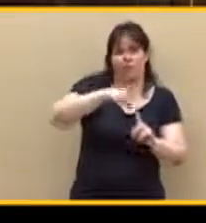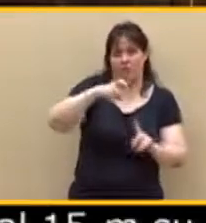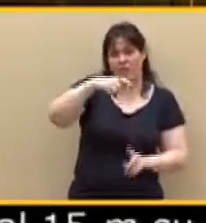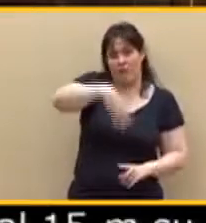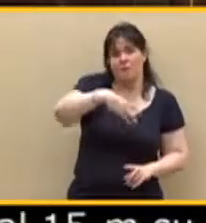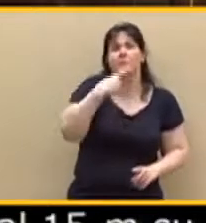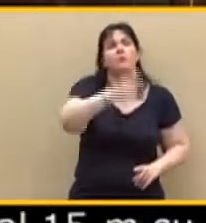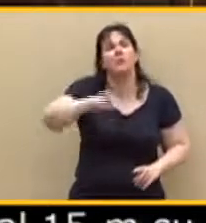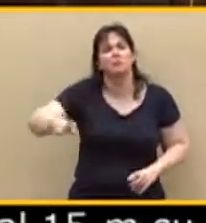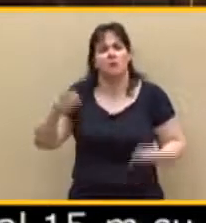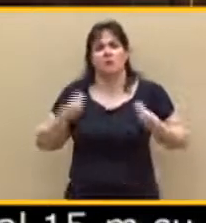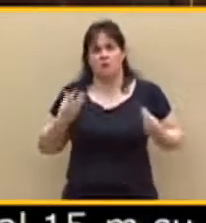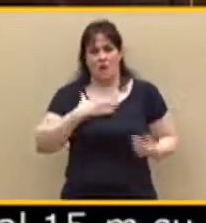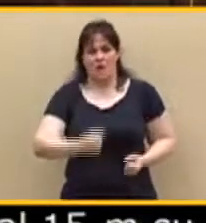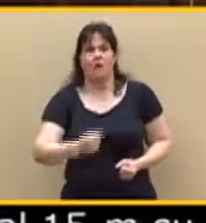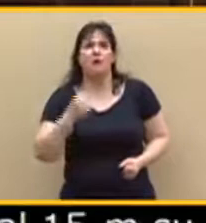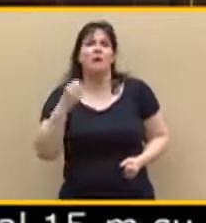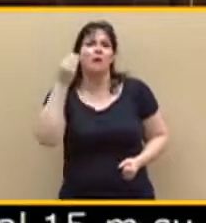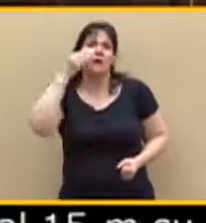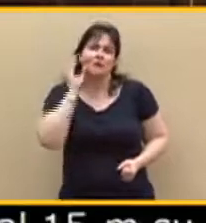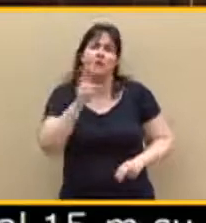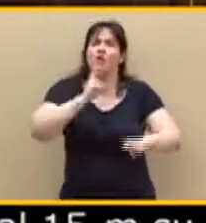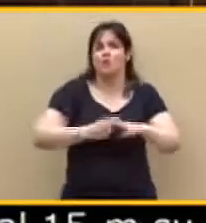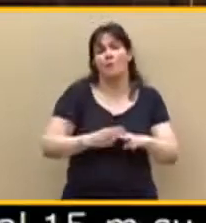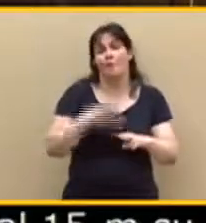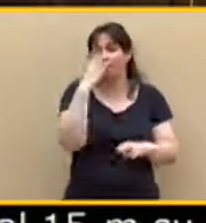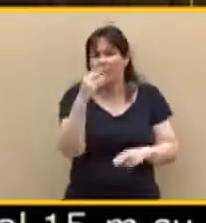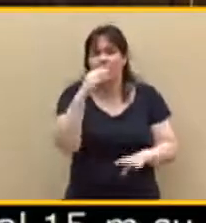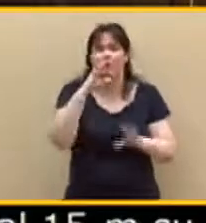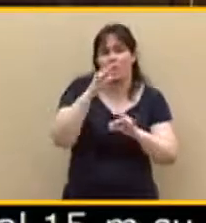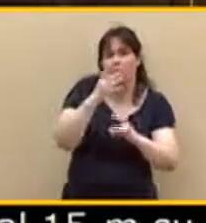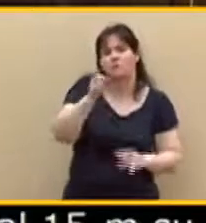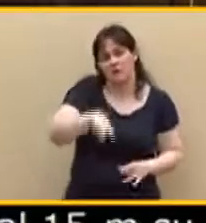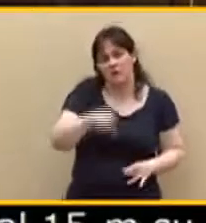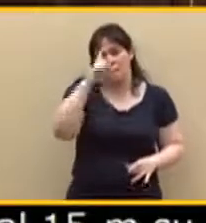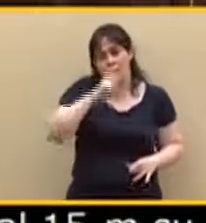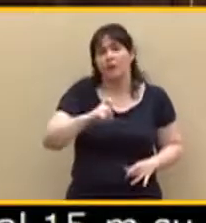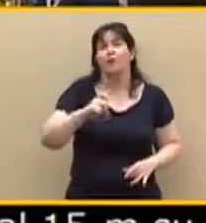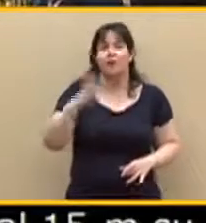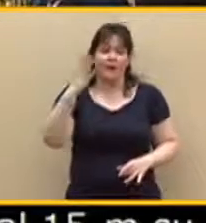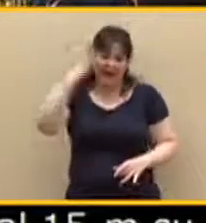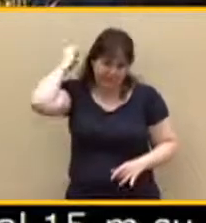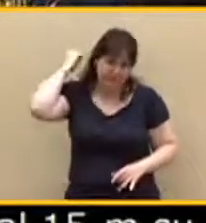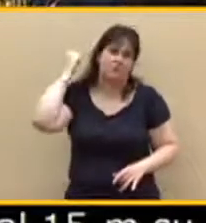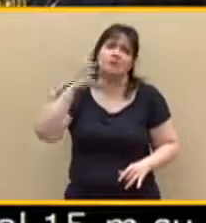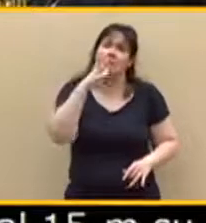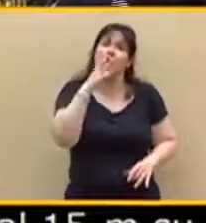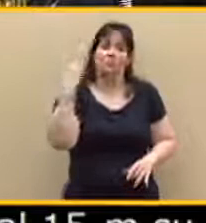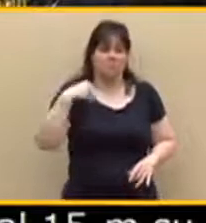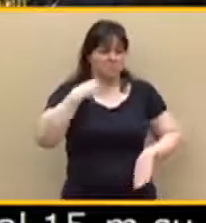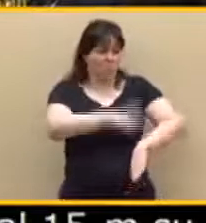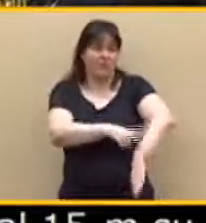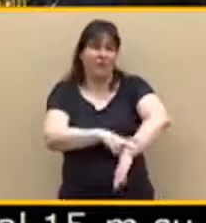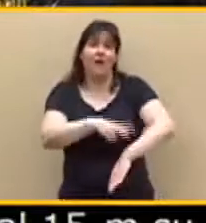Nos llamaban ustedes perroflautas y recordarán también a Cristina Cifuentes, entonces delegada del Gobierno de Madrid, comparando a